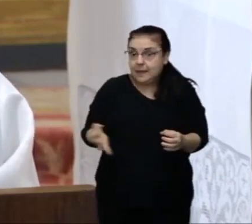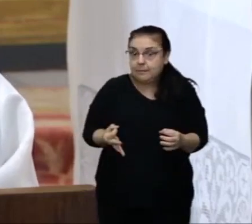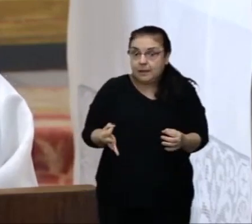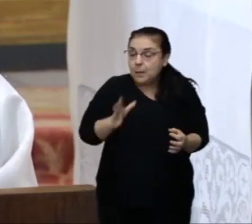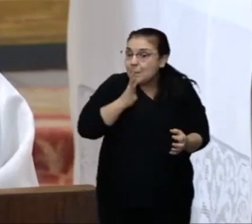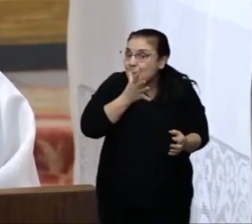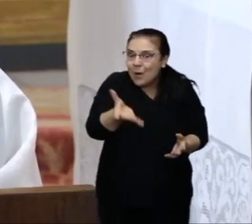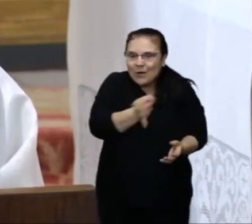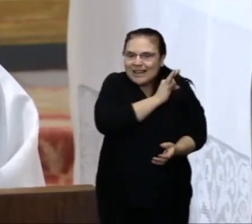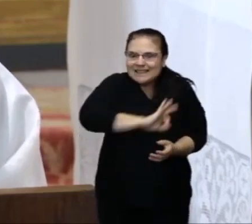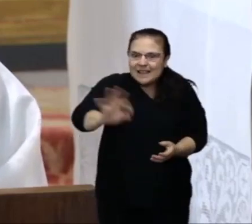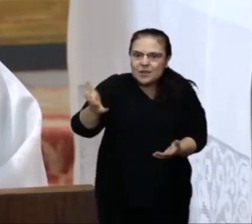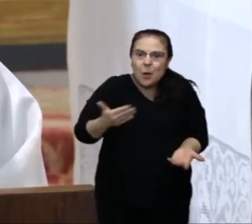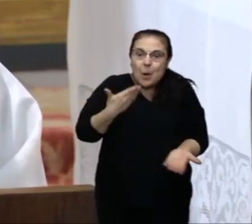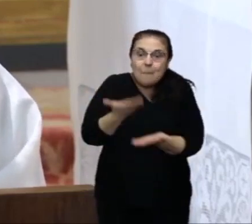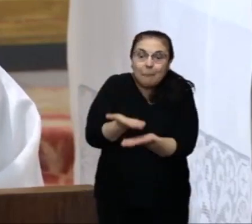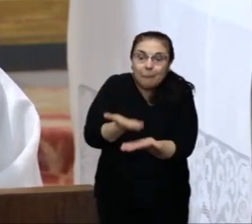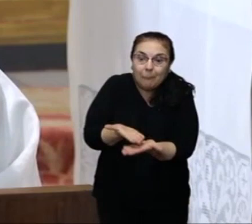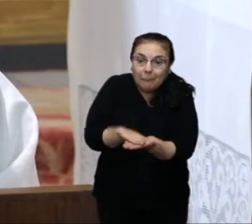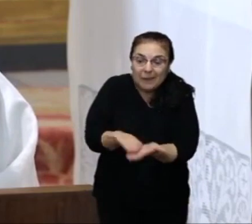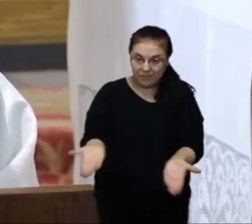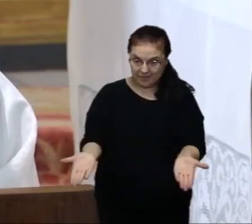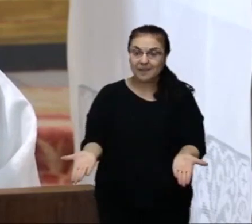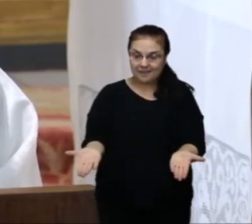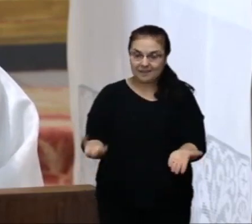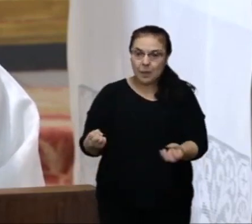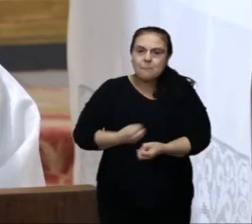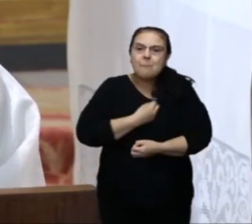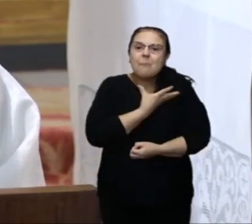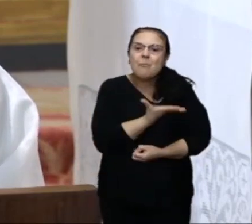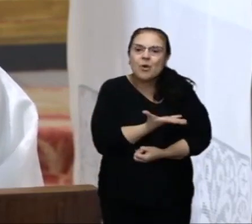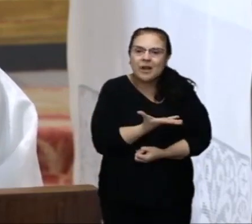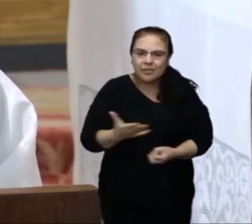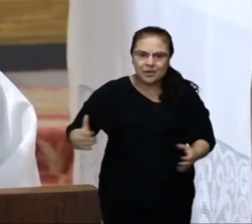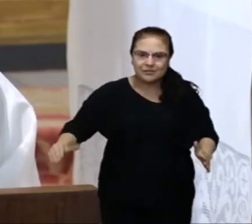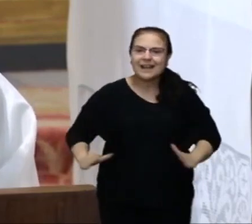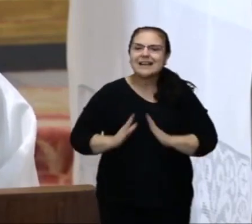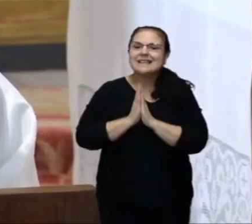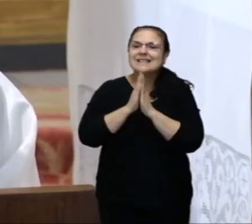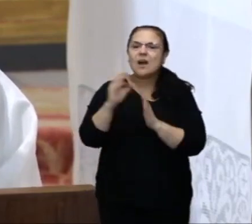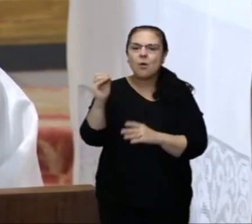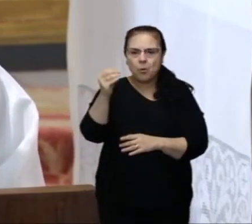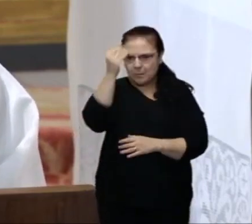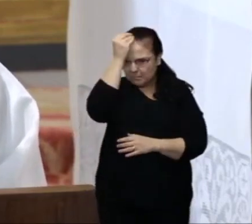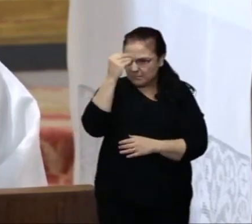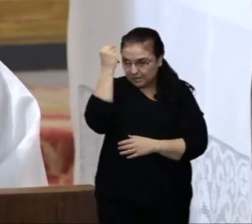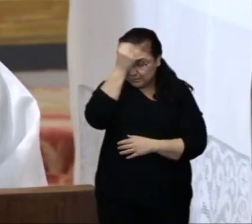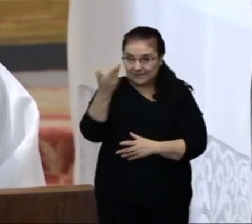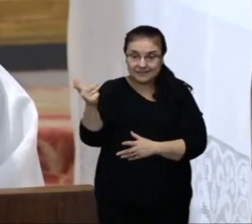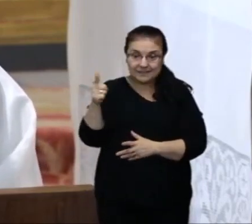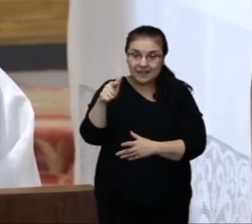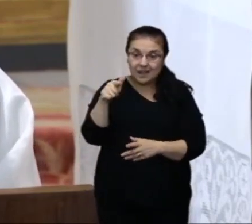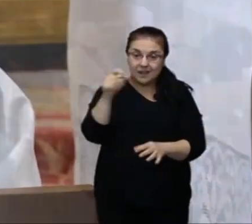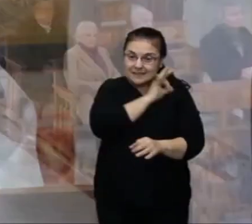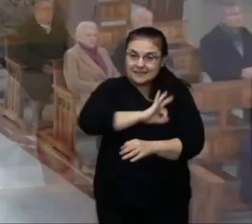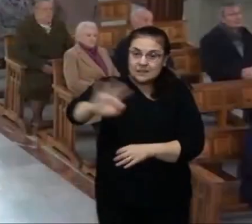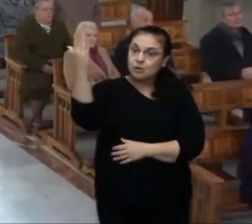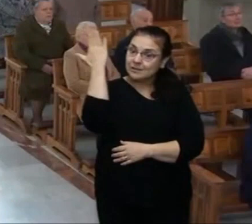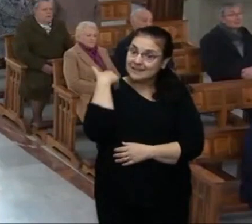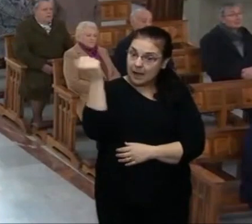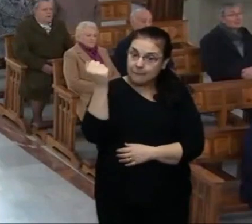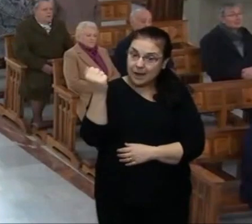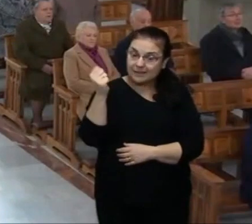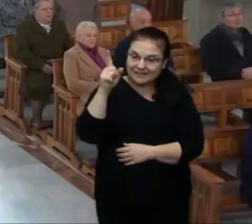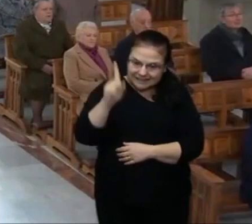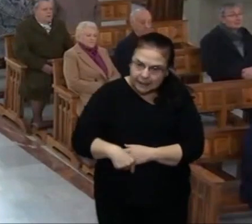pedido el Señor que fuera él. La vocación de Juan Bautista no se da simplemente por el hecho de que Dios llama a su vida, también se da, se